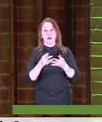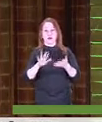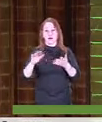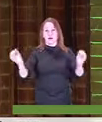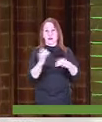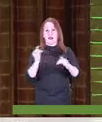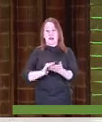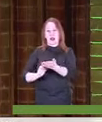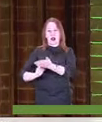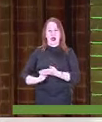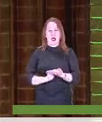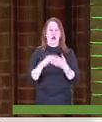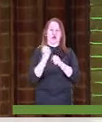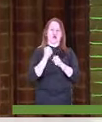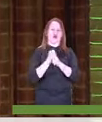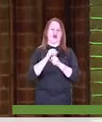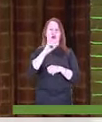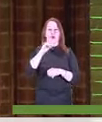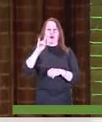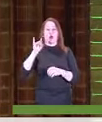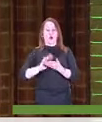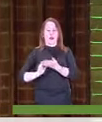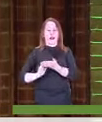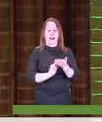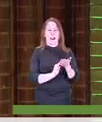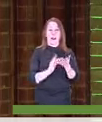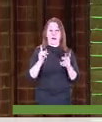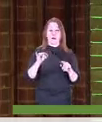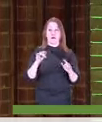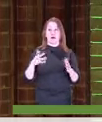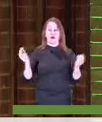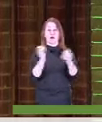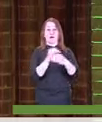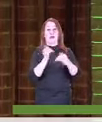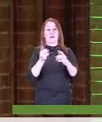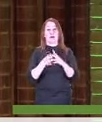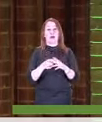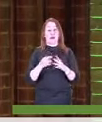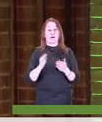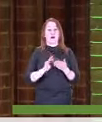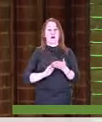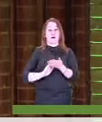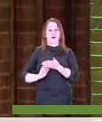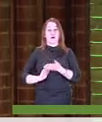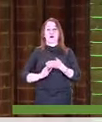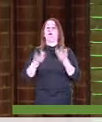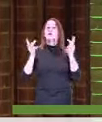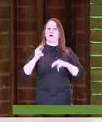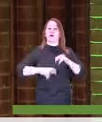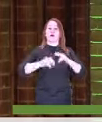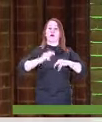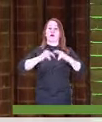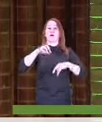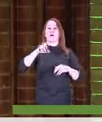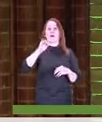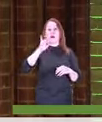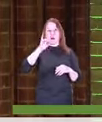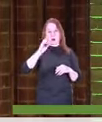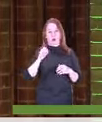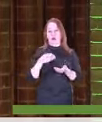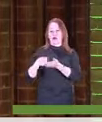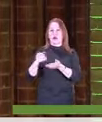venido realizando desde el Instituto de Desarrollo Urbano y desde la Unidad de Mantenimiento Vial. También la construcción del patio y la adquisición de los